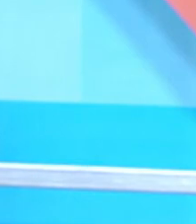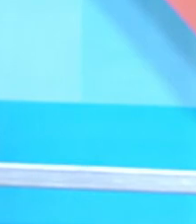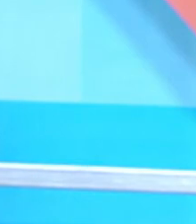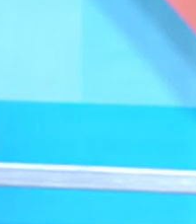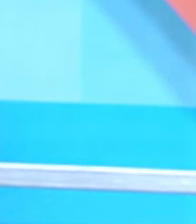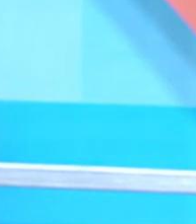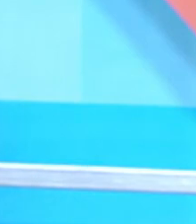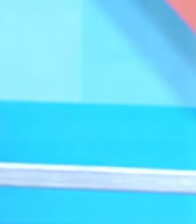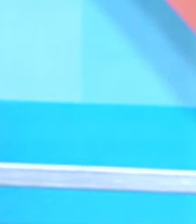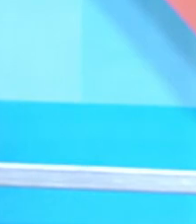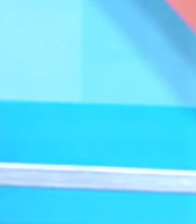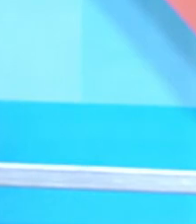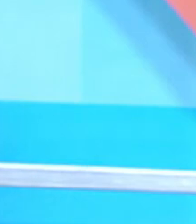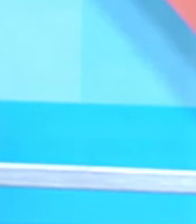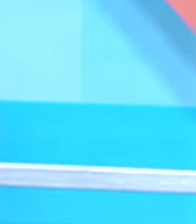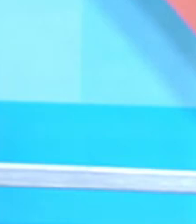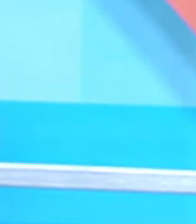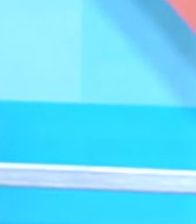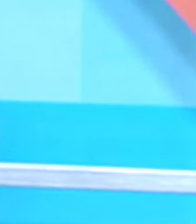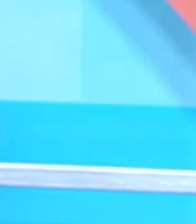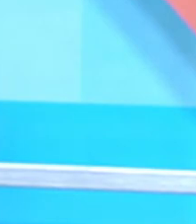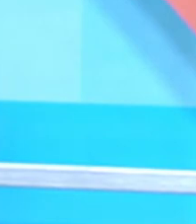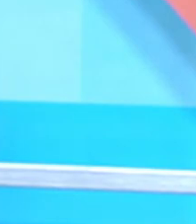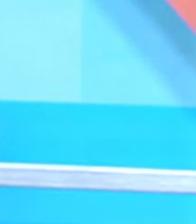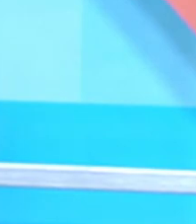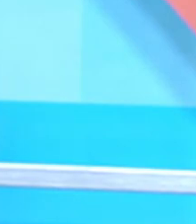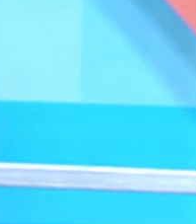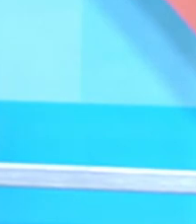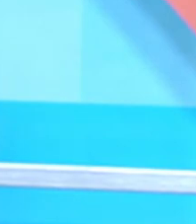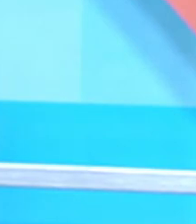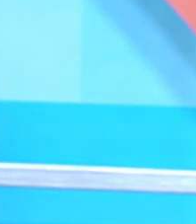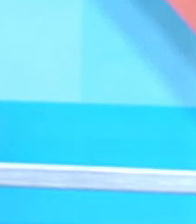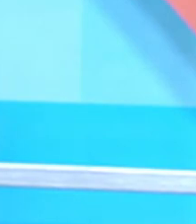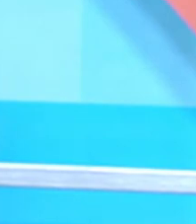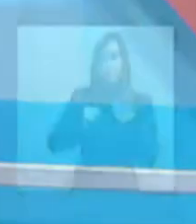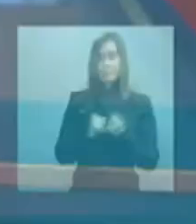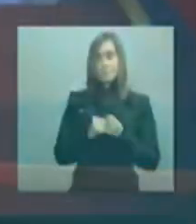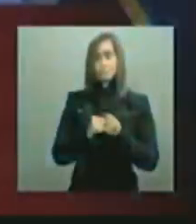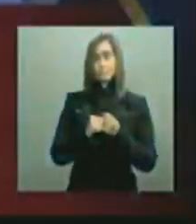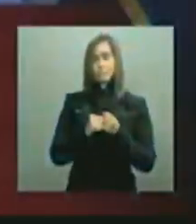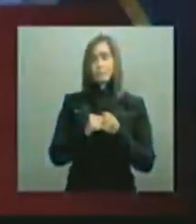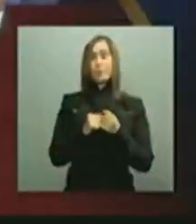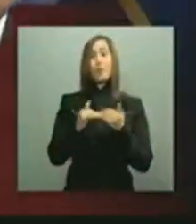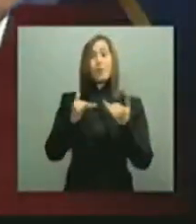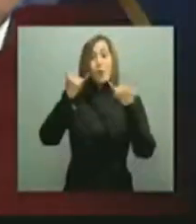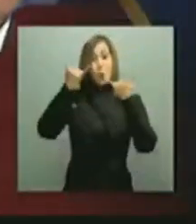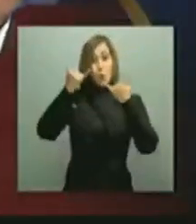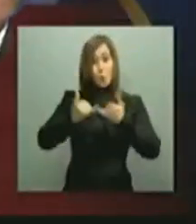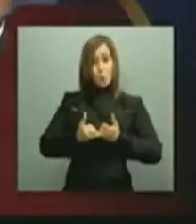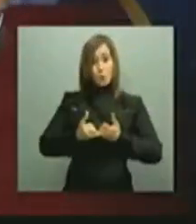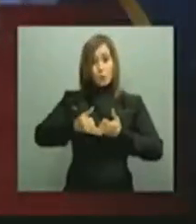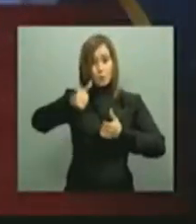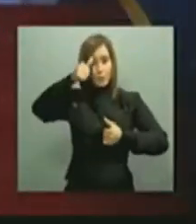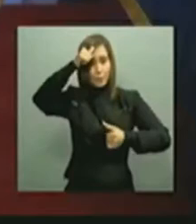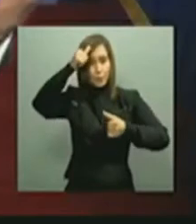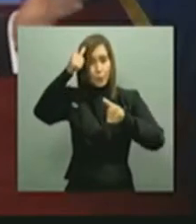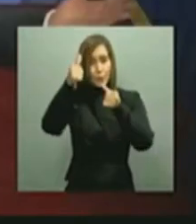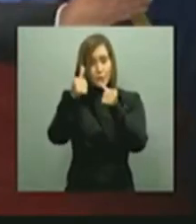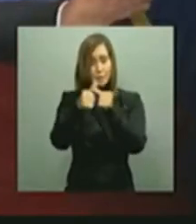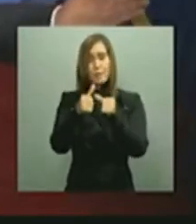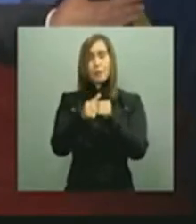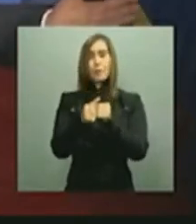COVID-19. Tenemos ese momento y lo vamos a compartir con ustedes ahora. Quiero rendir homenaje y mandar